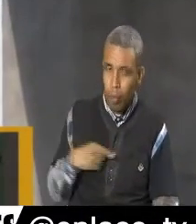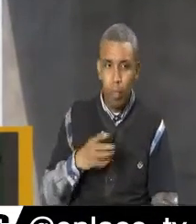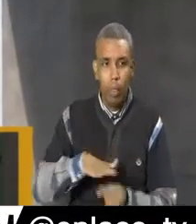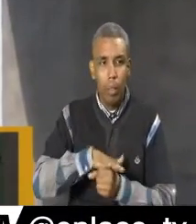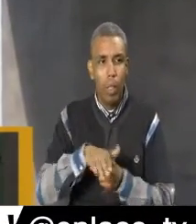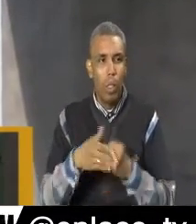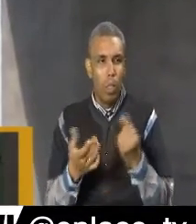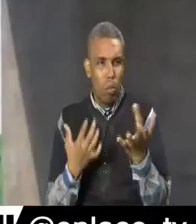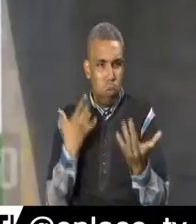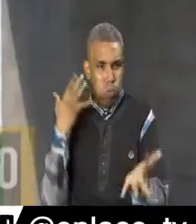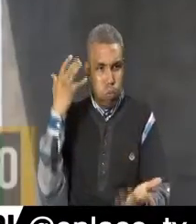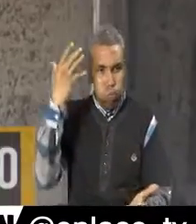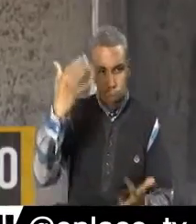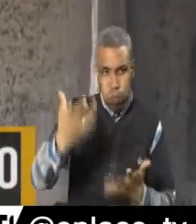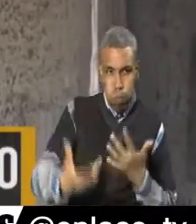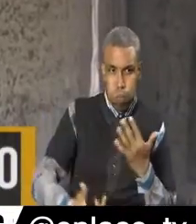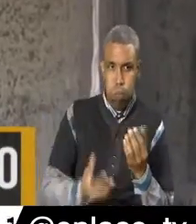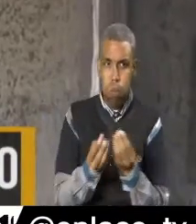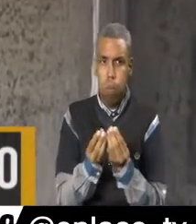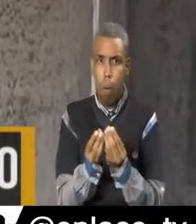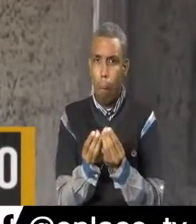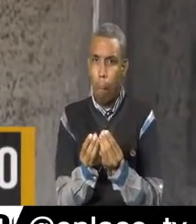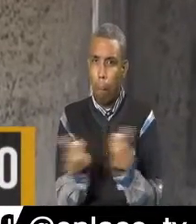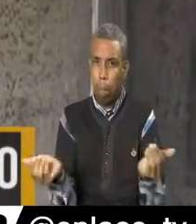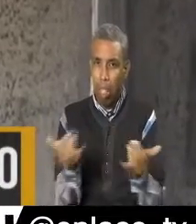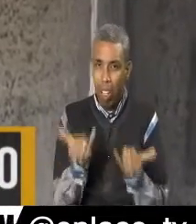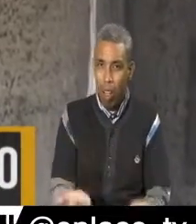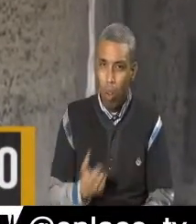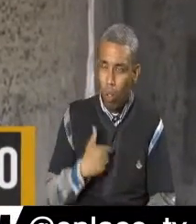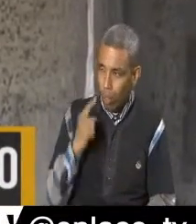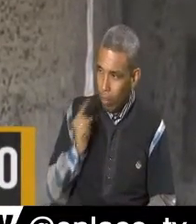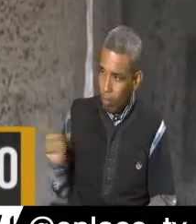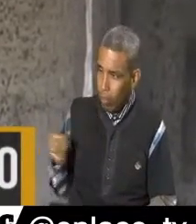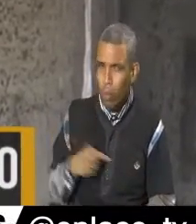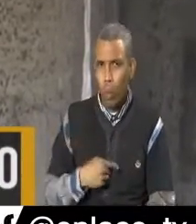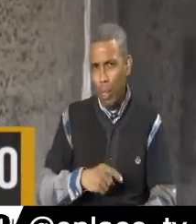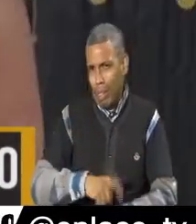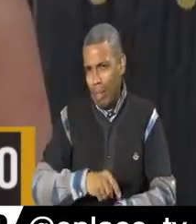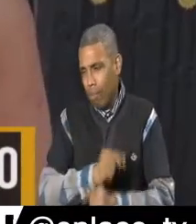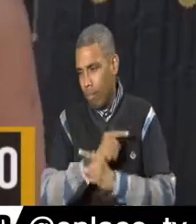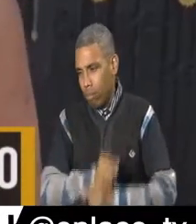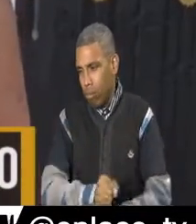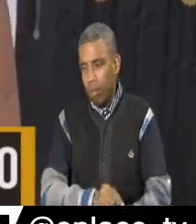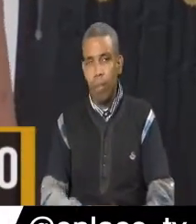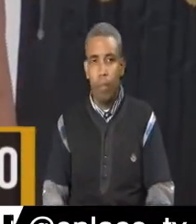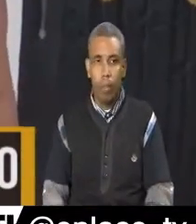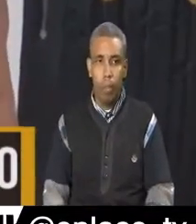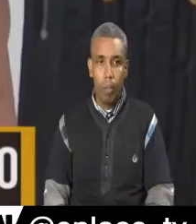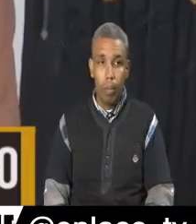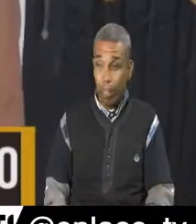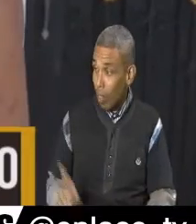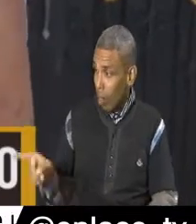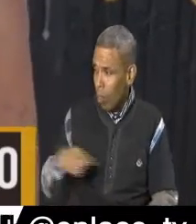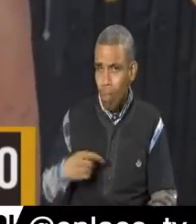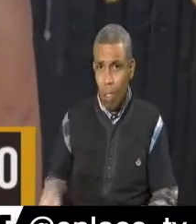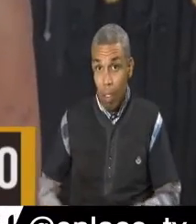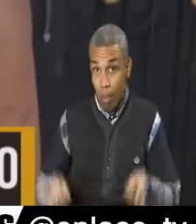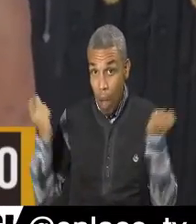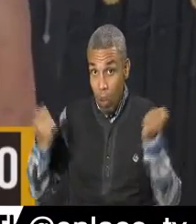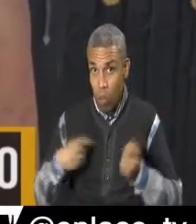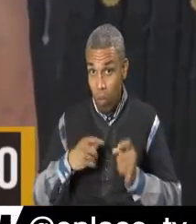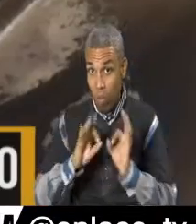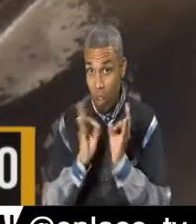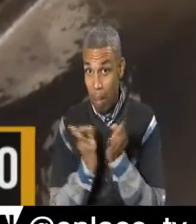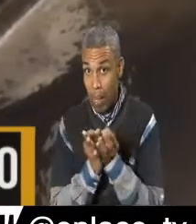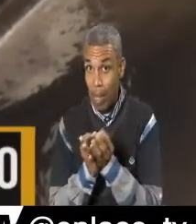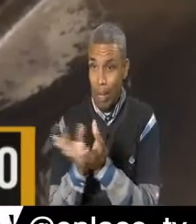de enero en la comuna 3 de la ciudad. Las llamas consumieron la casa en cuestión de minutos. Los 3 adultos y los 5 menores que habitan en